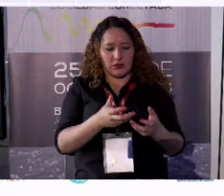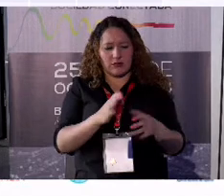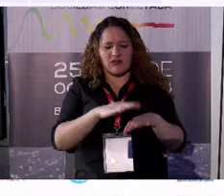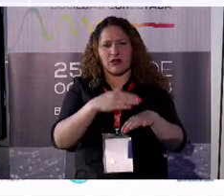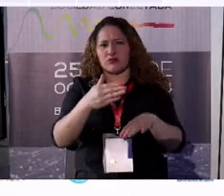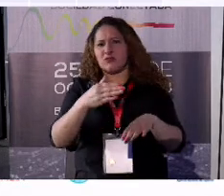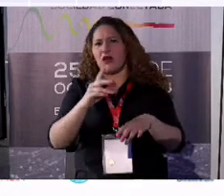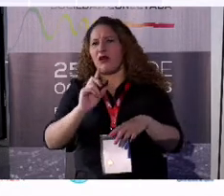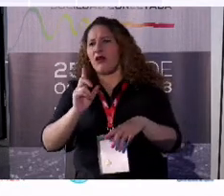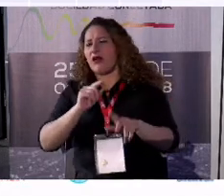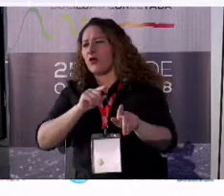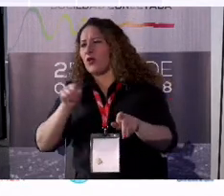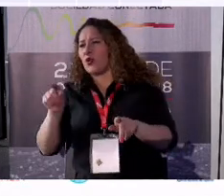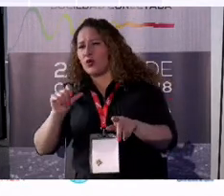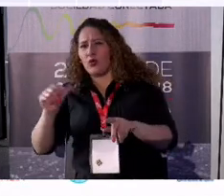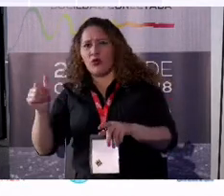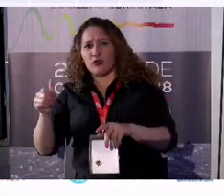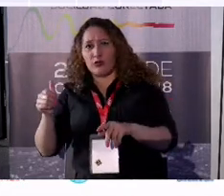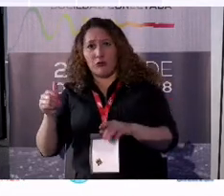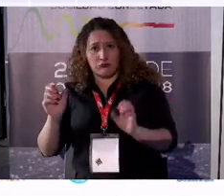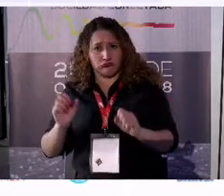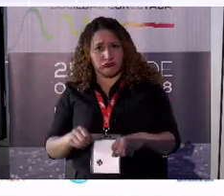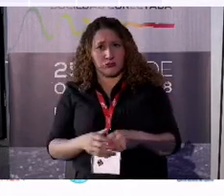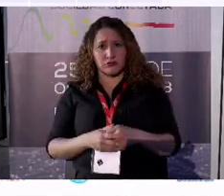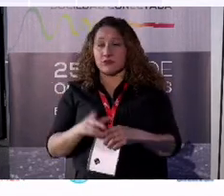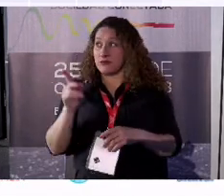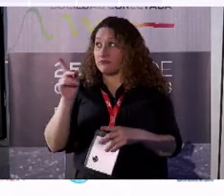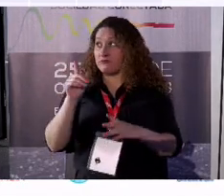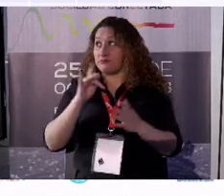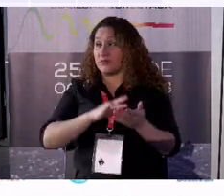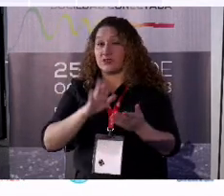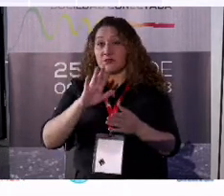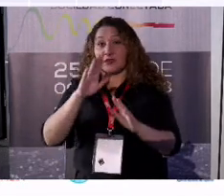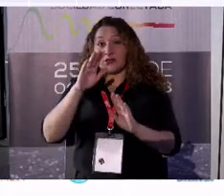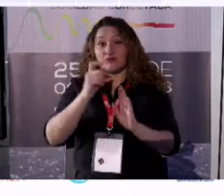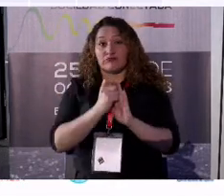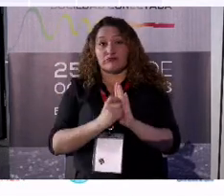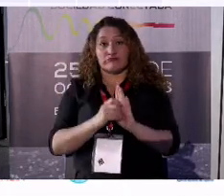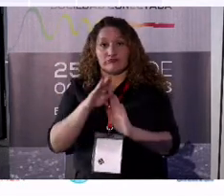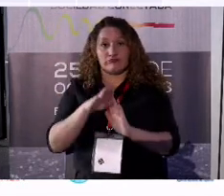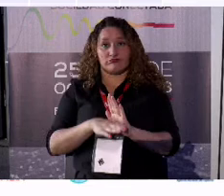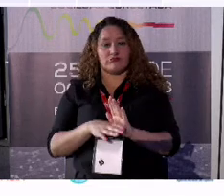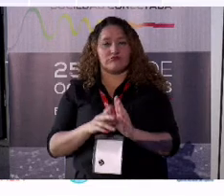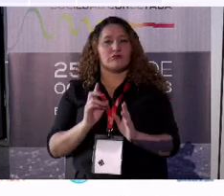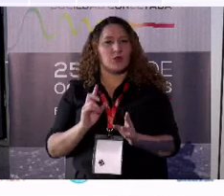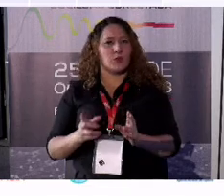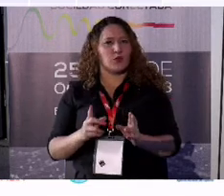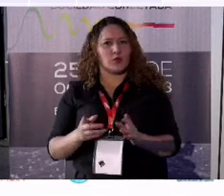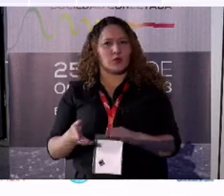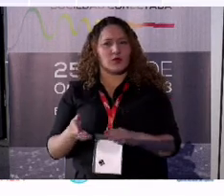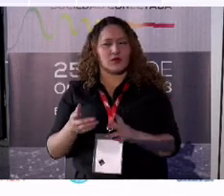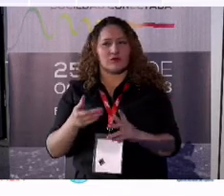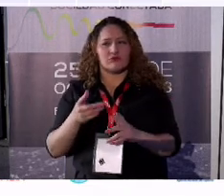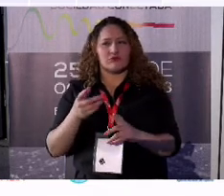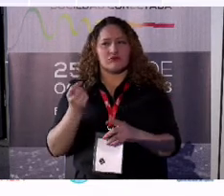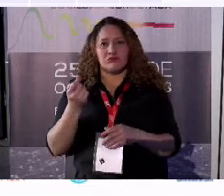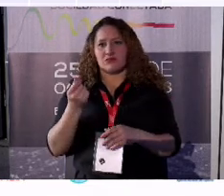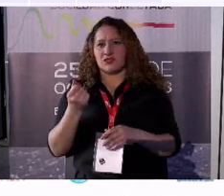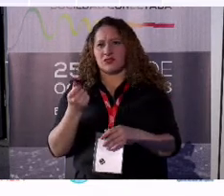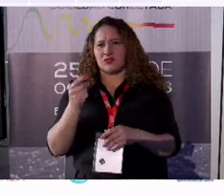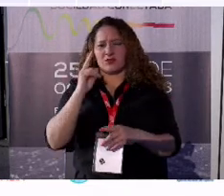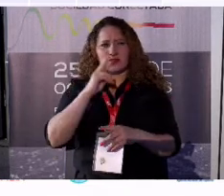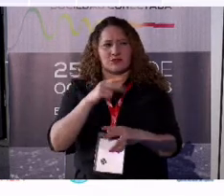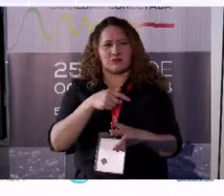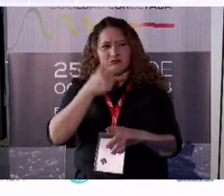elegibilidad lo permita. Aquí el participante redujo su actividad a 60 por razones de que este precio le pareció más